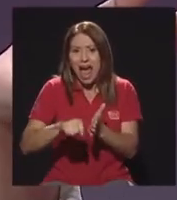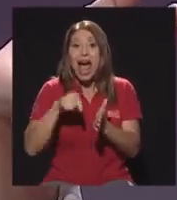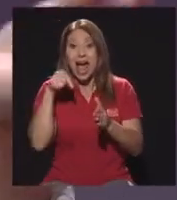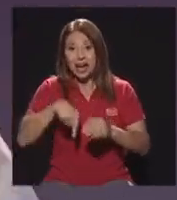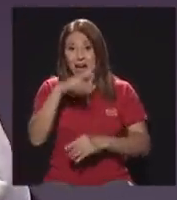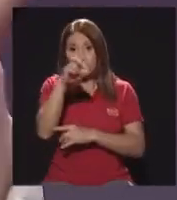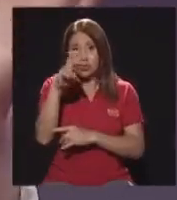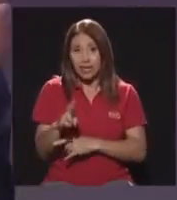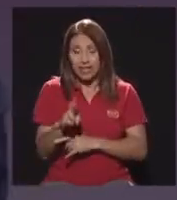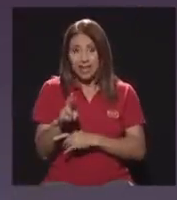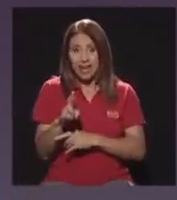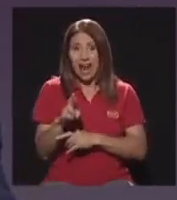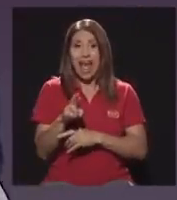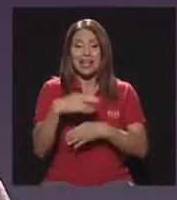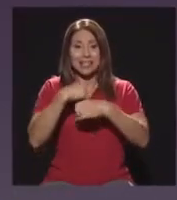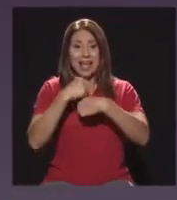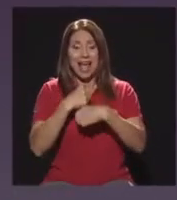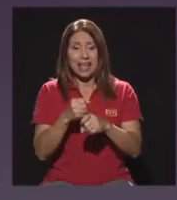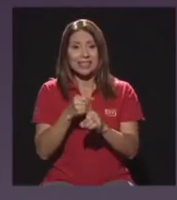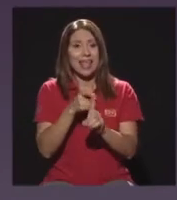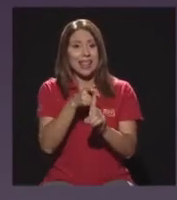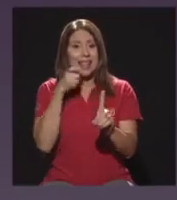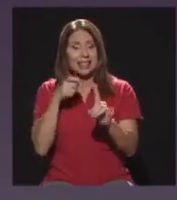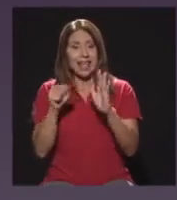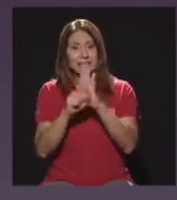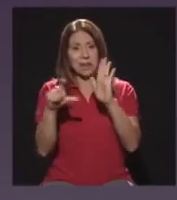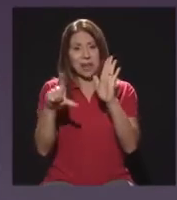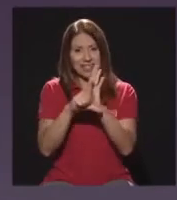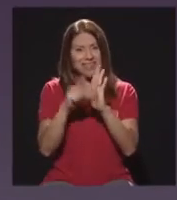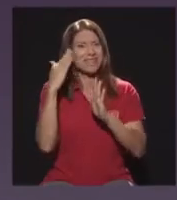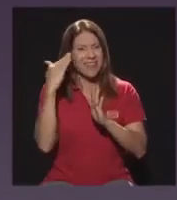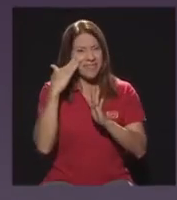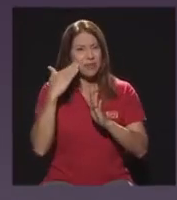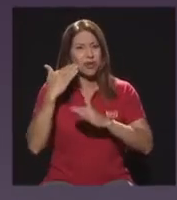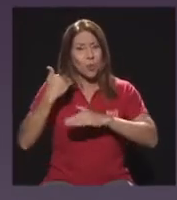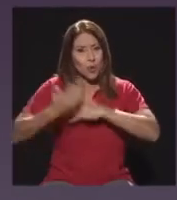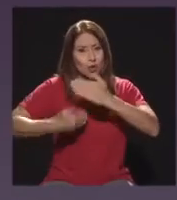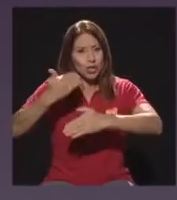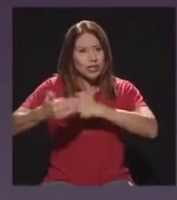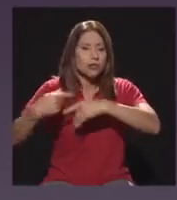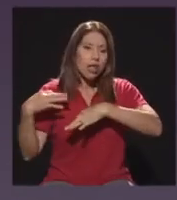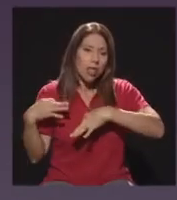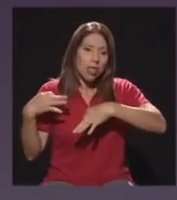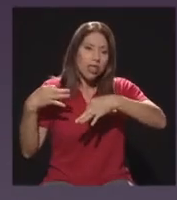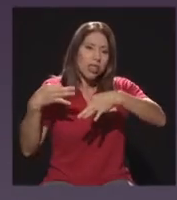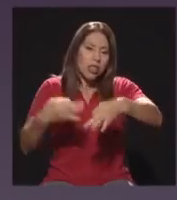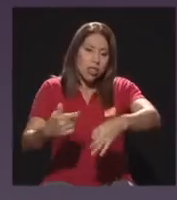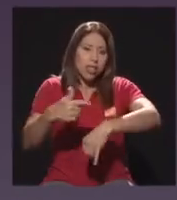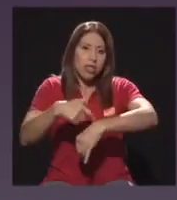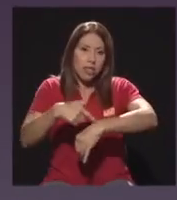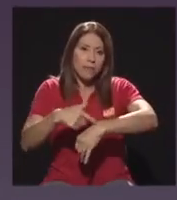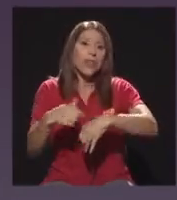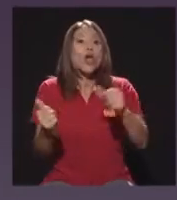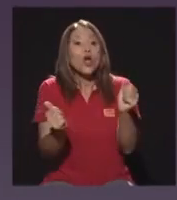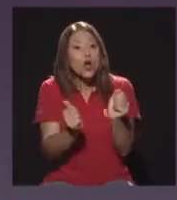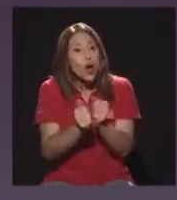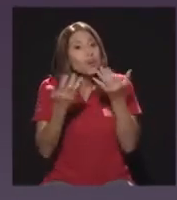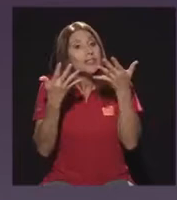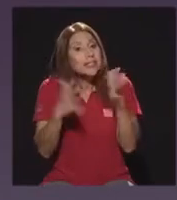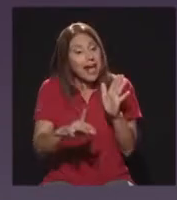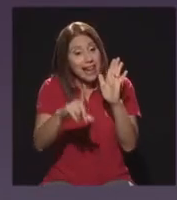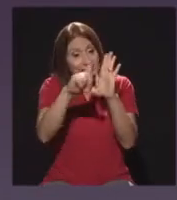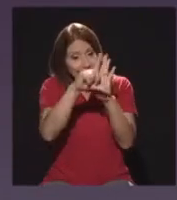legislativa verdad sabemos estos procesos largos y demás y con estas leyes de alguna manera que